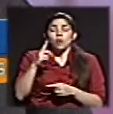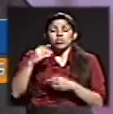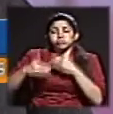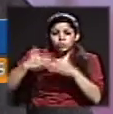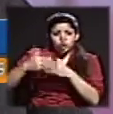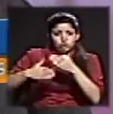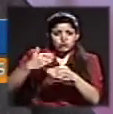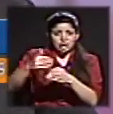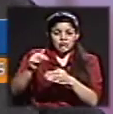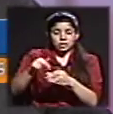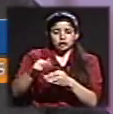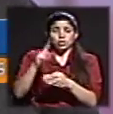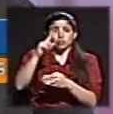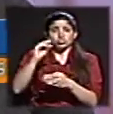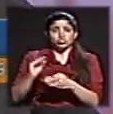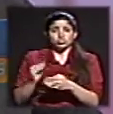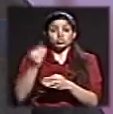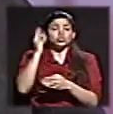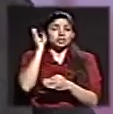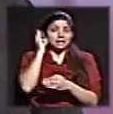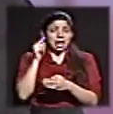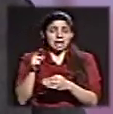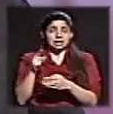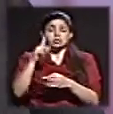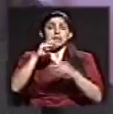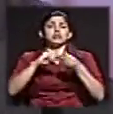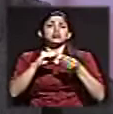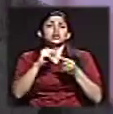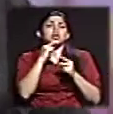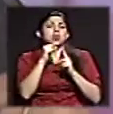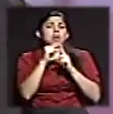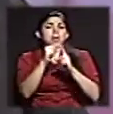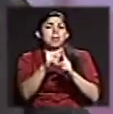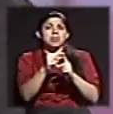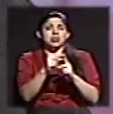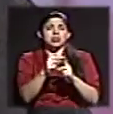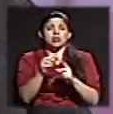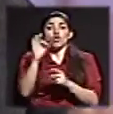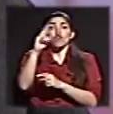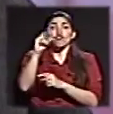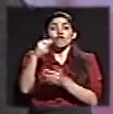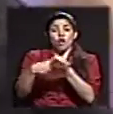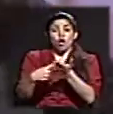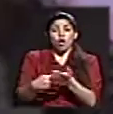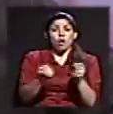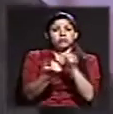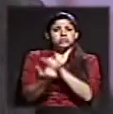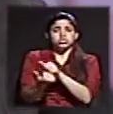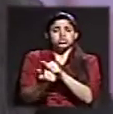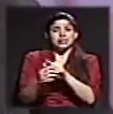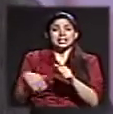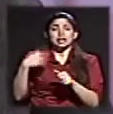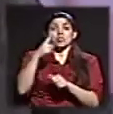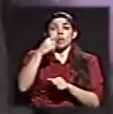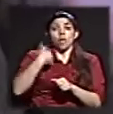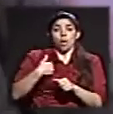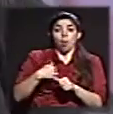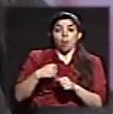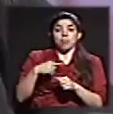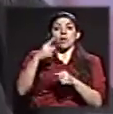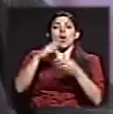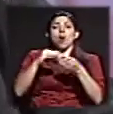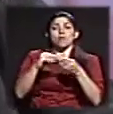que había, una muchacha hace un comentario, alguien se lo elimina del foro, ¿verdad? Y después un chico hace un